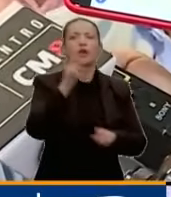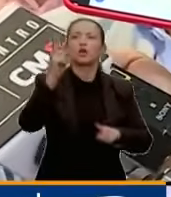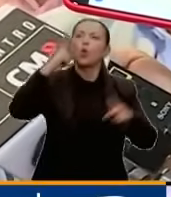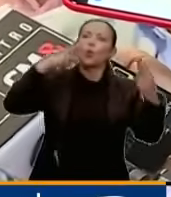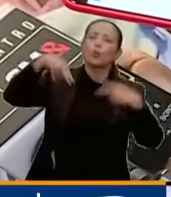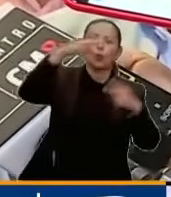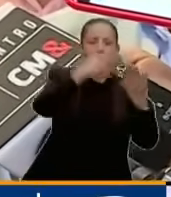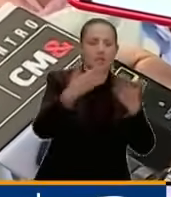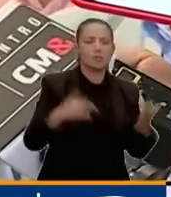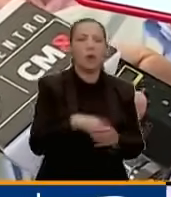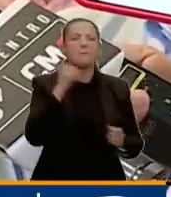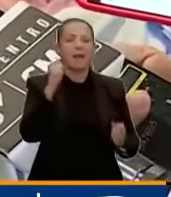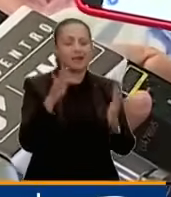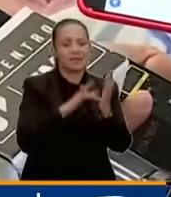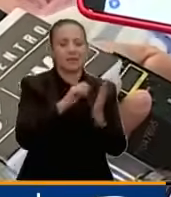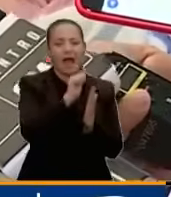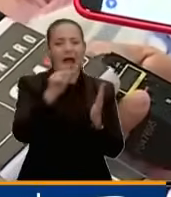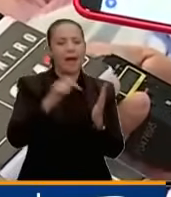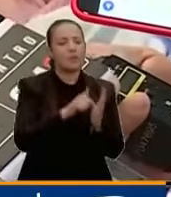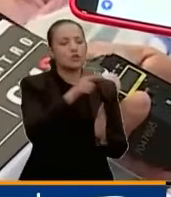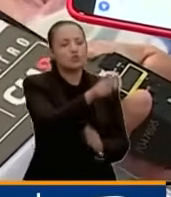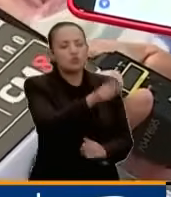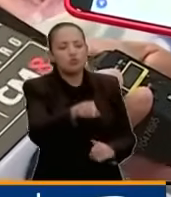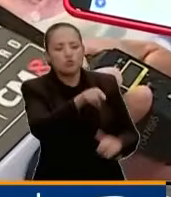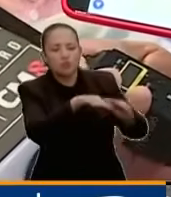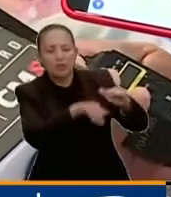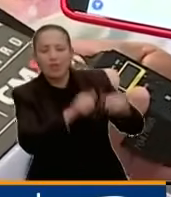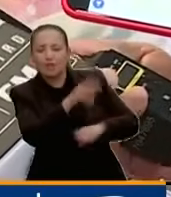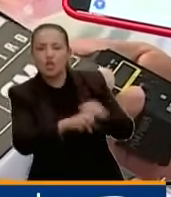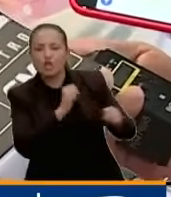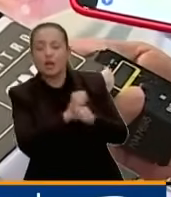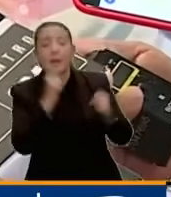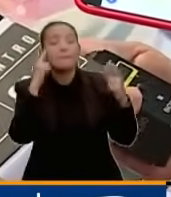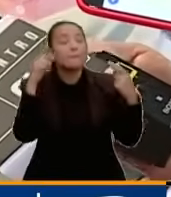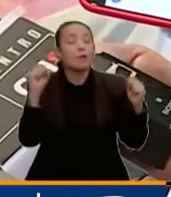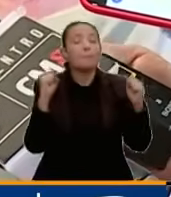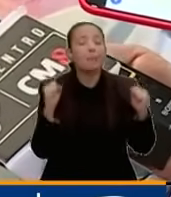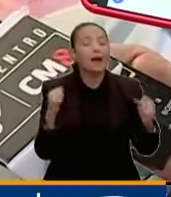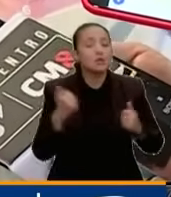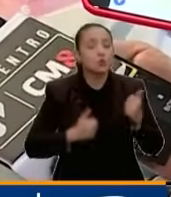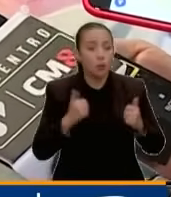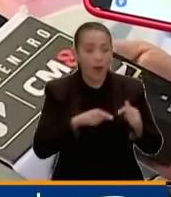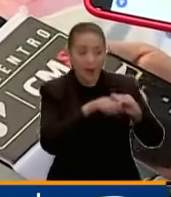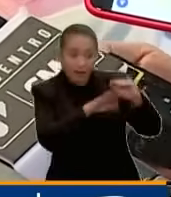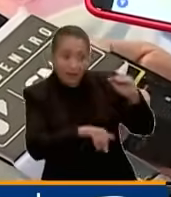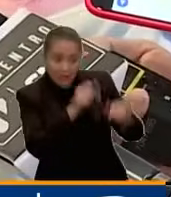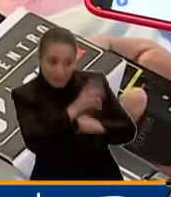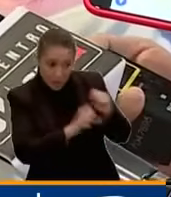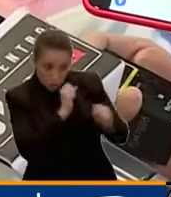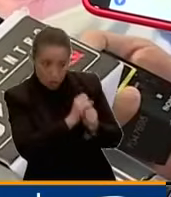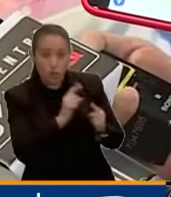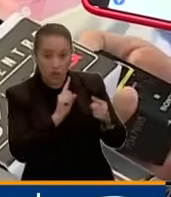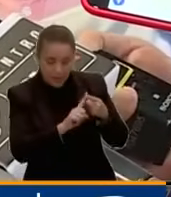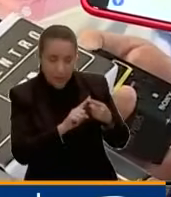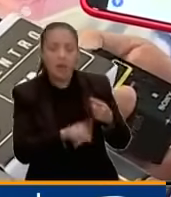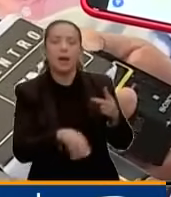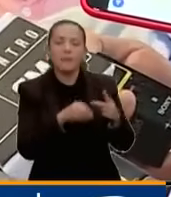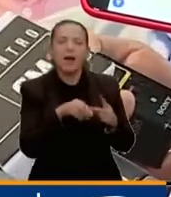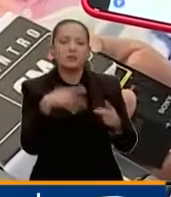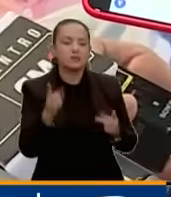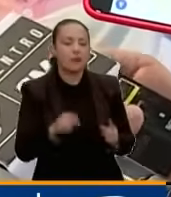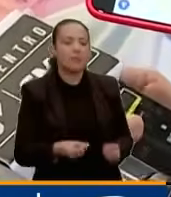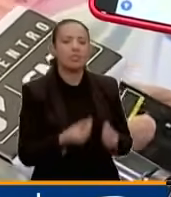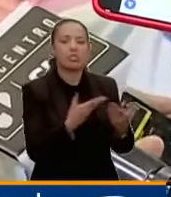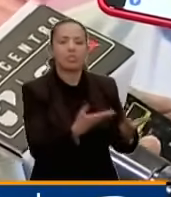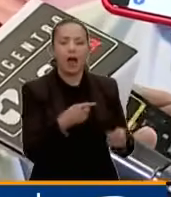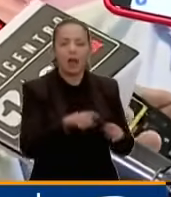redes sociales y lo preocupante acá es que además de contactarlas, que son menores de edad, el suministro de sustancias